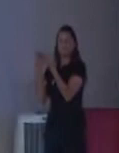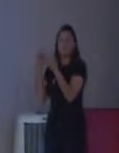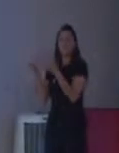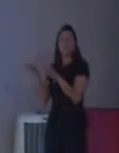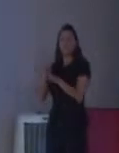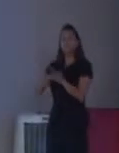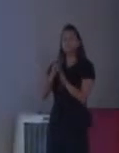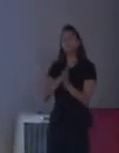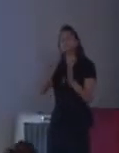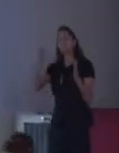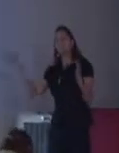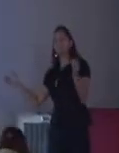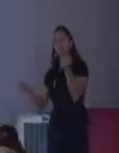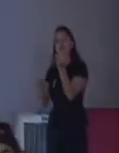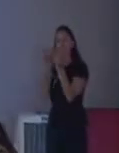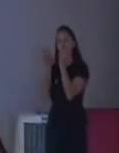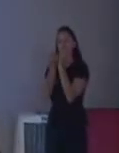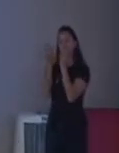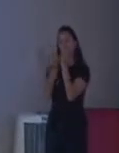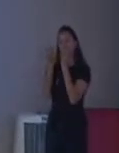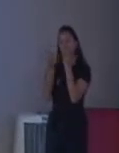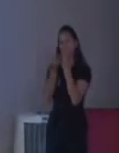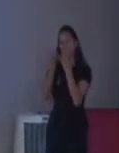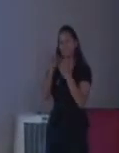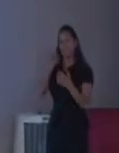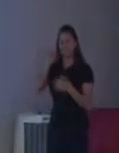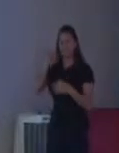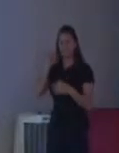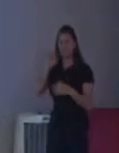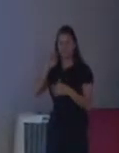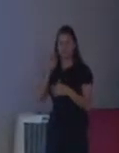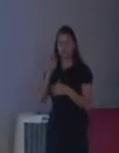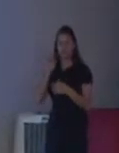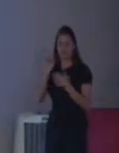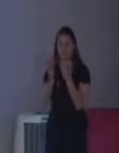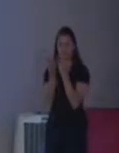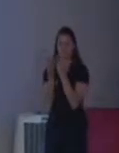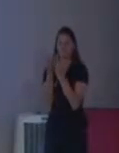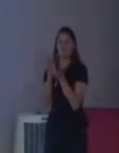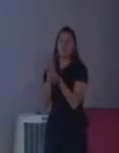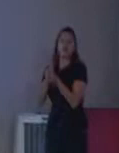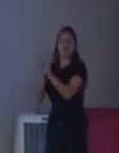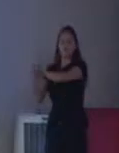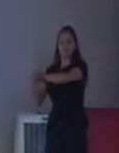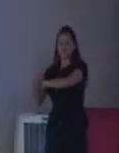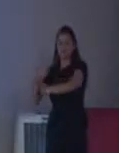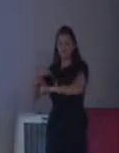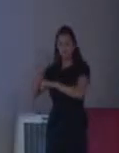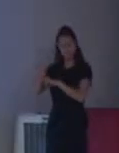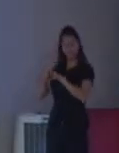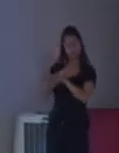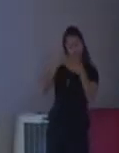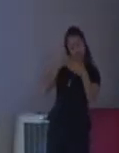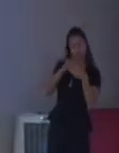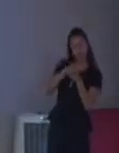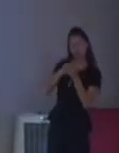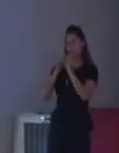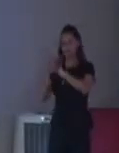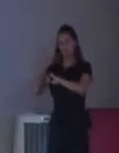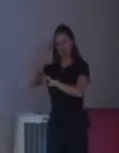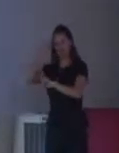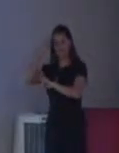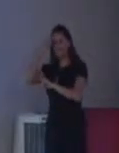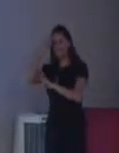periodo industrial, etcétera, etcétera, cambia la manera de ver la discapacidad, ¿sí? ¿Por qué? Fundamentalmente porque el ser